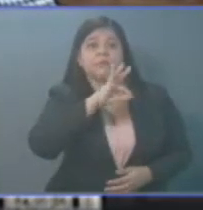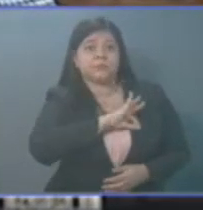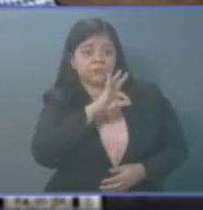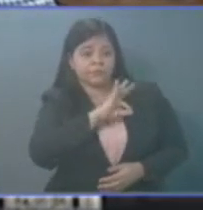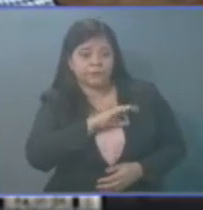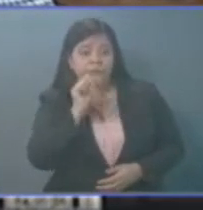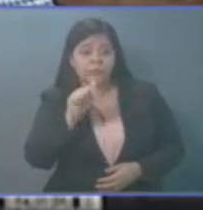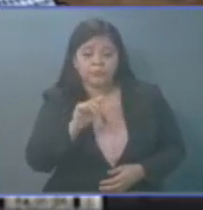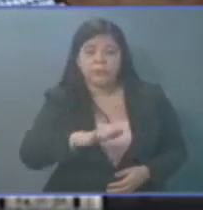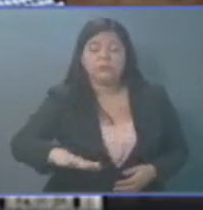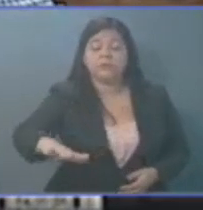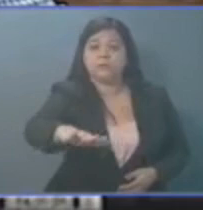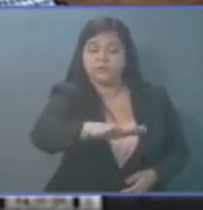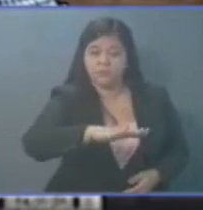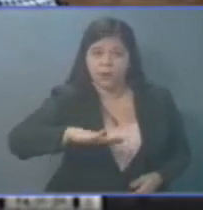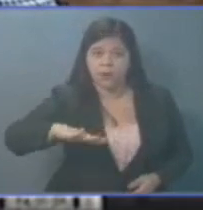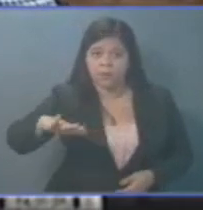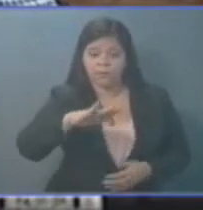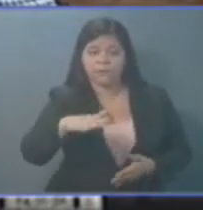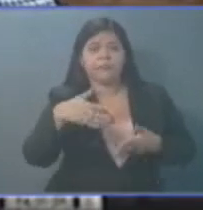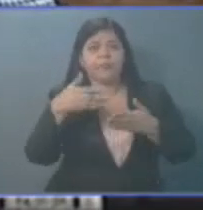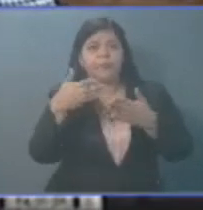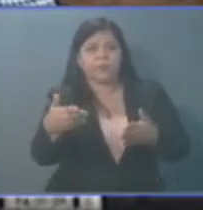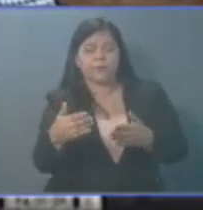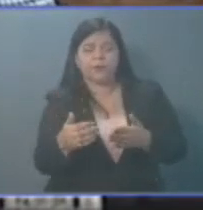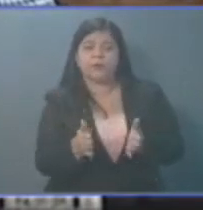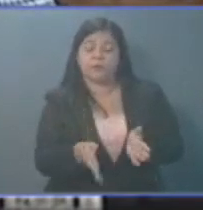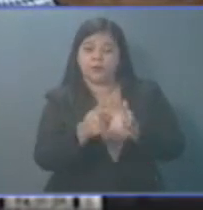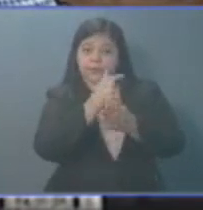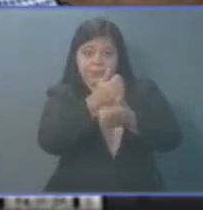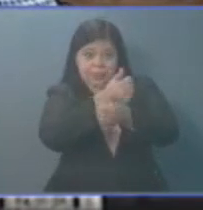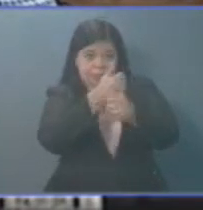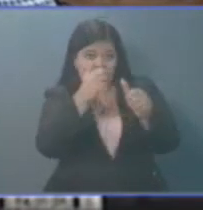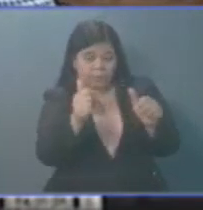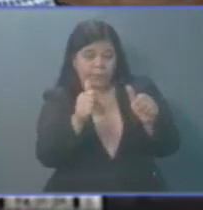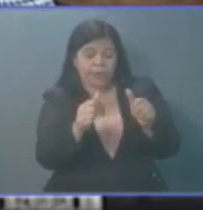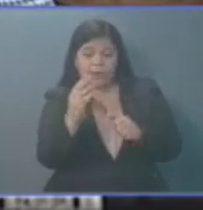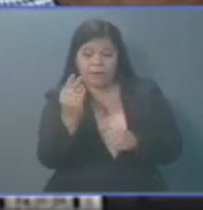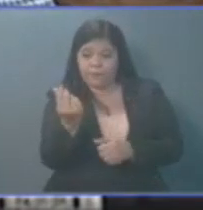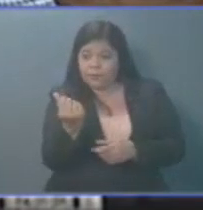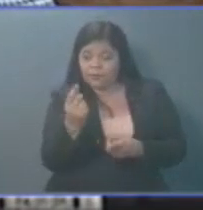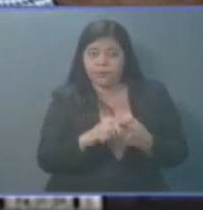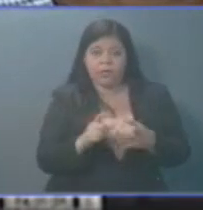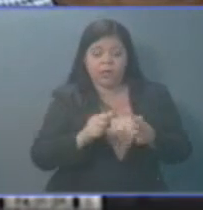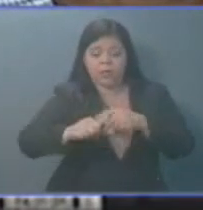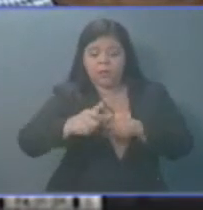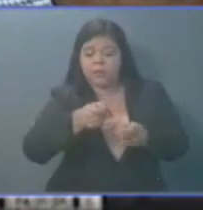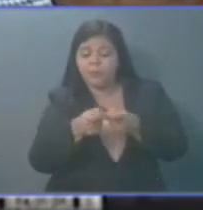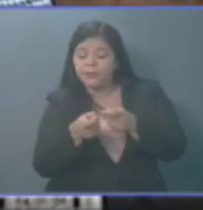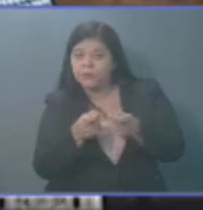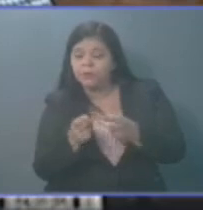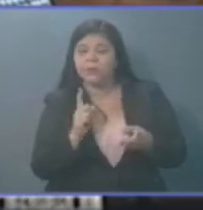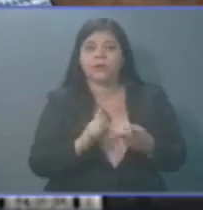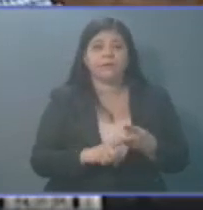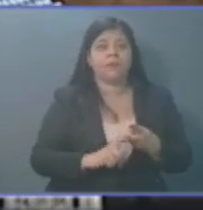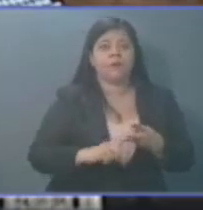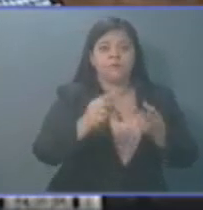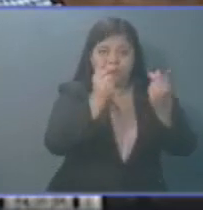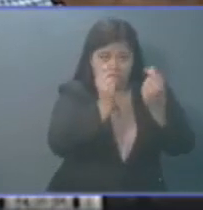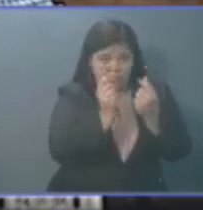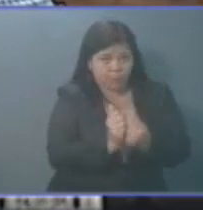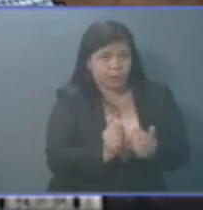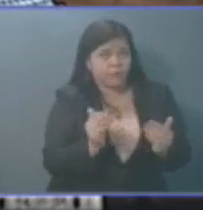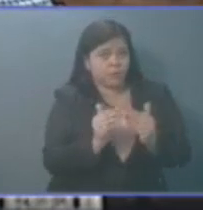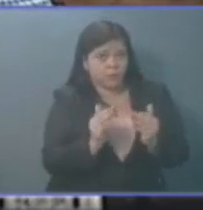este sector, dotándole de autonomía en lo financiero, administrativo y presupuestario,